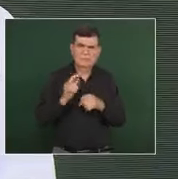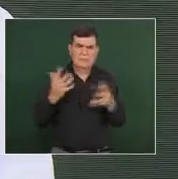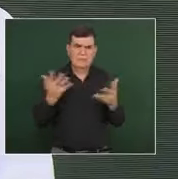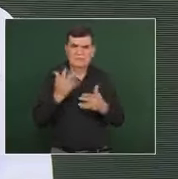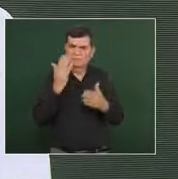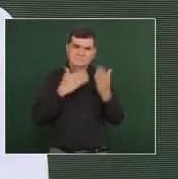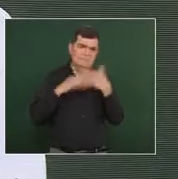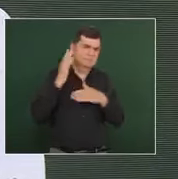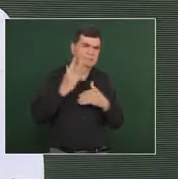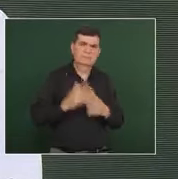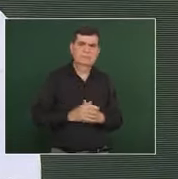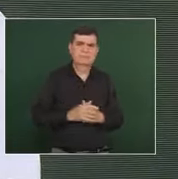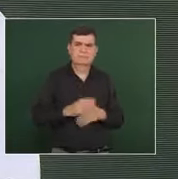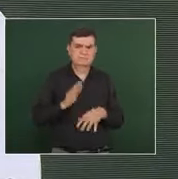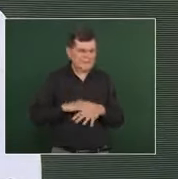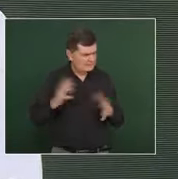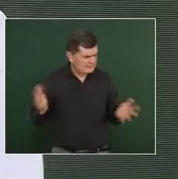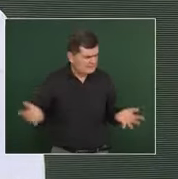arriba,